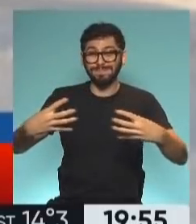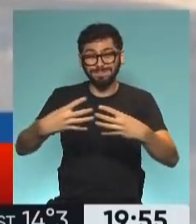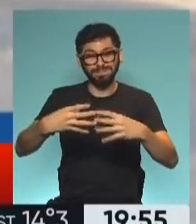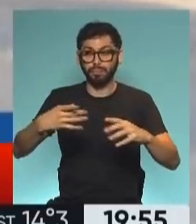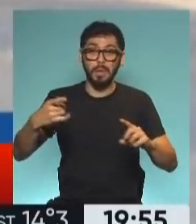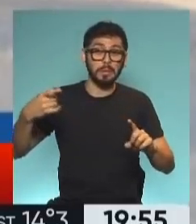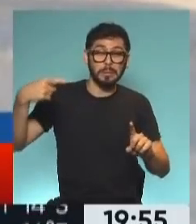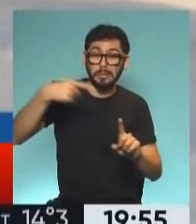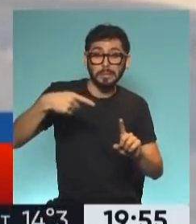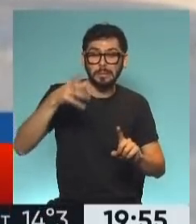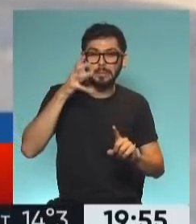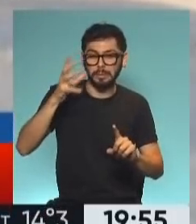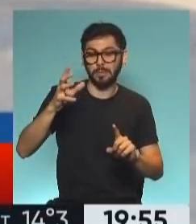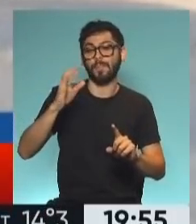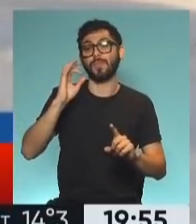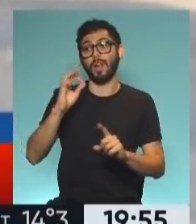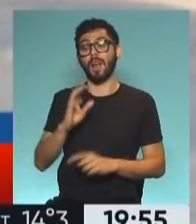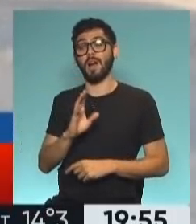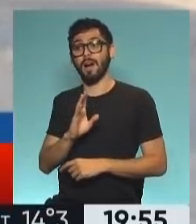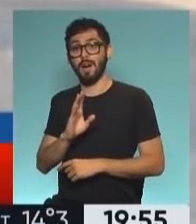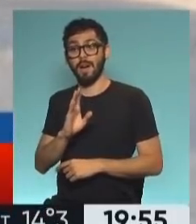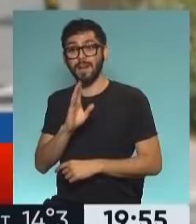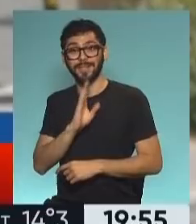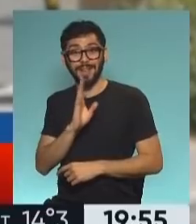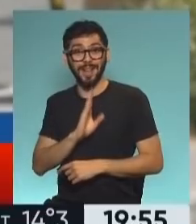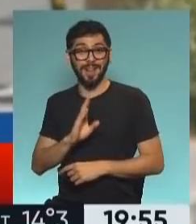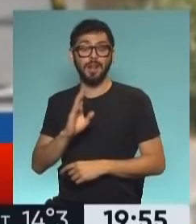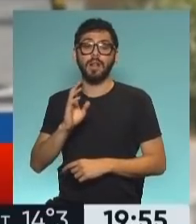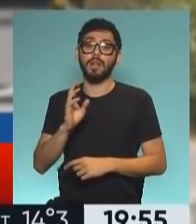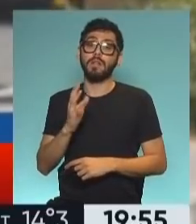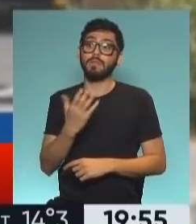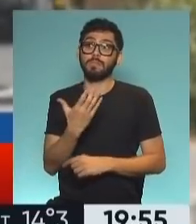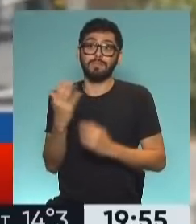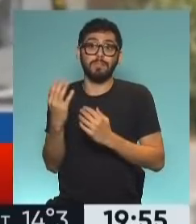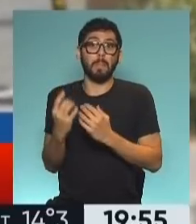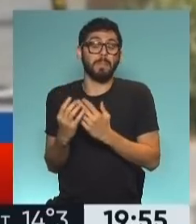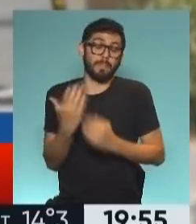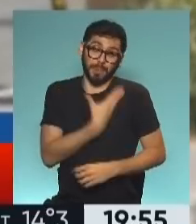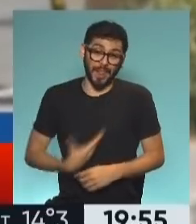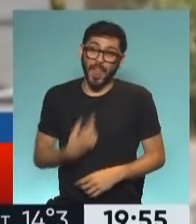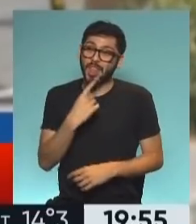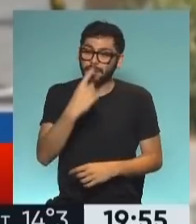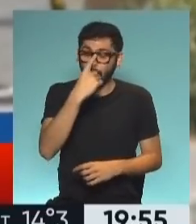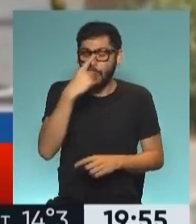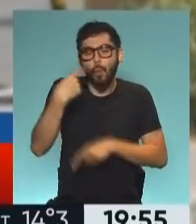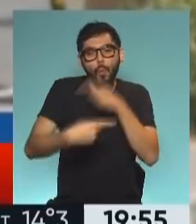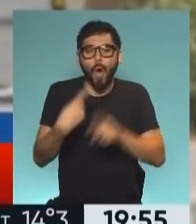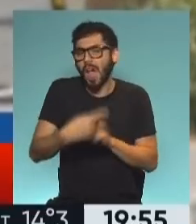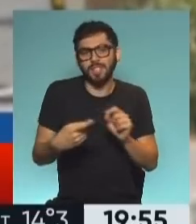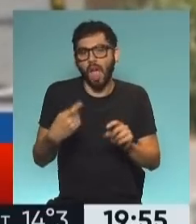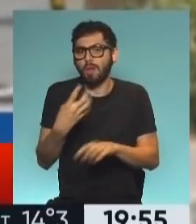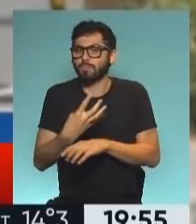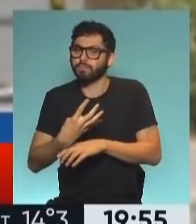ministro israelí Benjamín Netanyahu aseguró que su país seguirá disuadiendo de manera contundente y que se hará todo lo